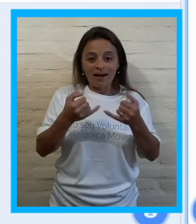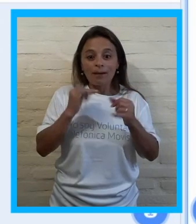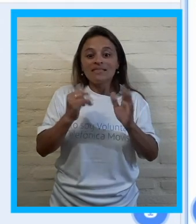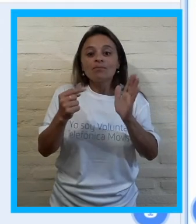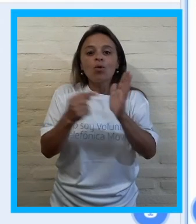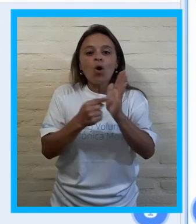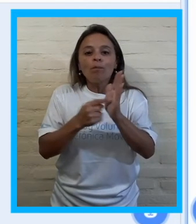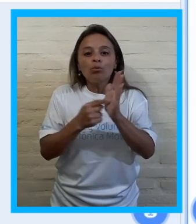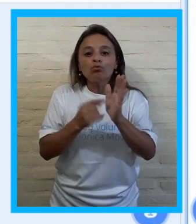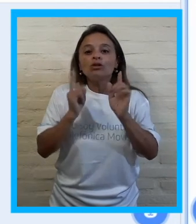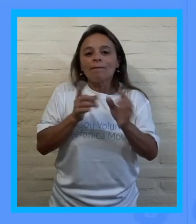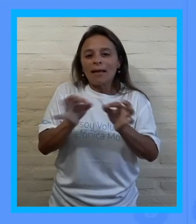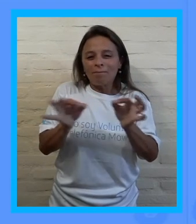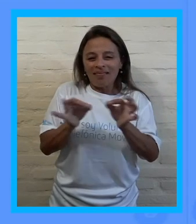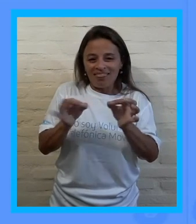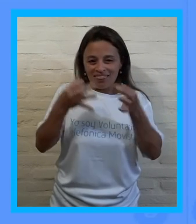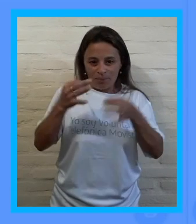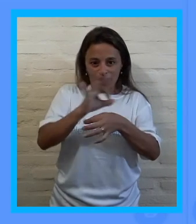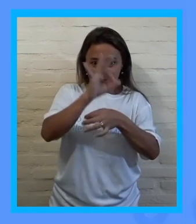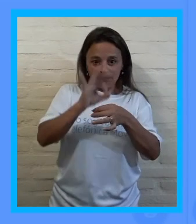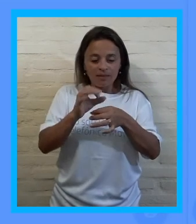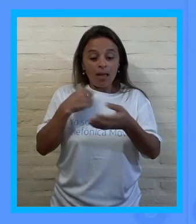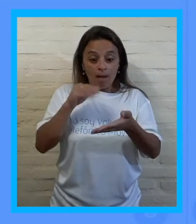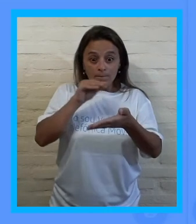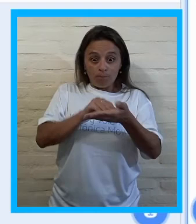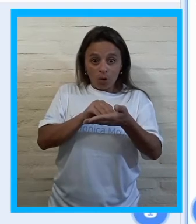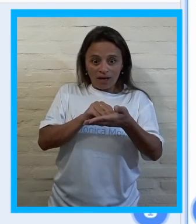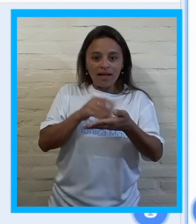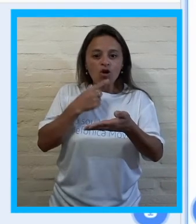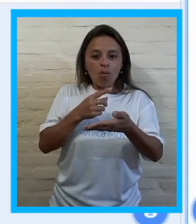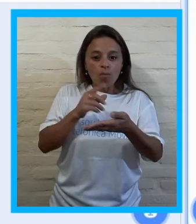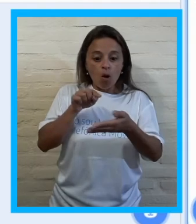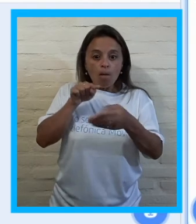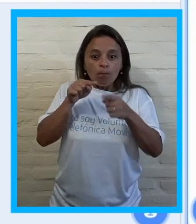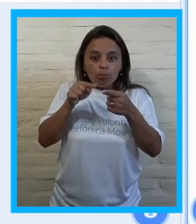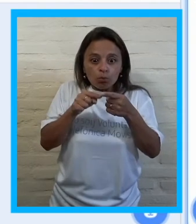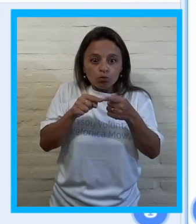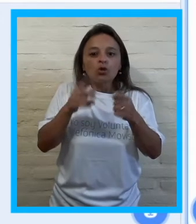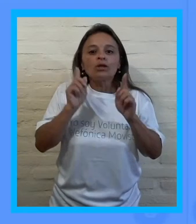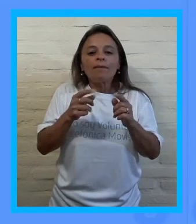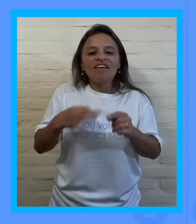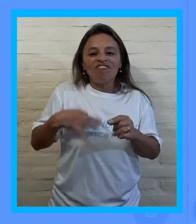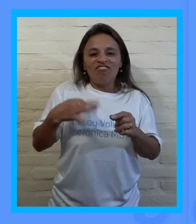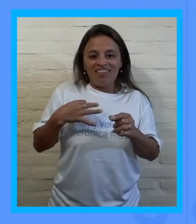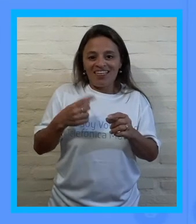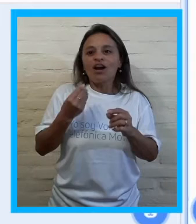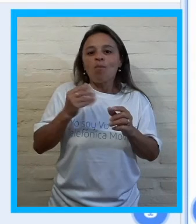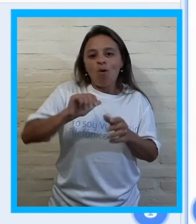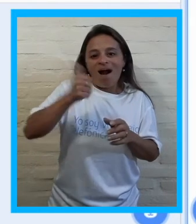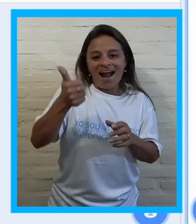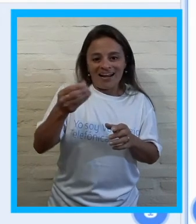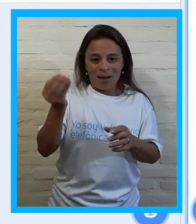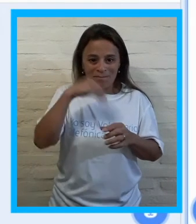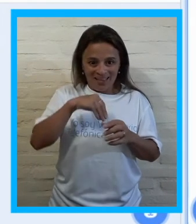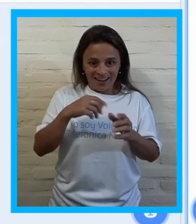el sistema de puntos y de vidas. Para esto voy a crear la variable puntos y la variable vidas. Y queremos que al presionar